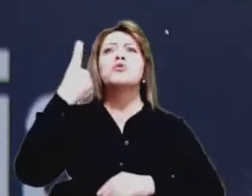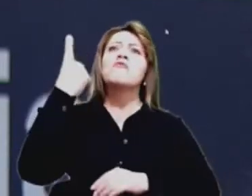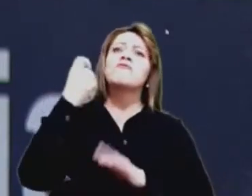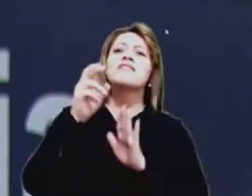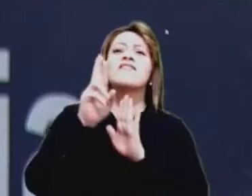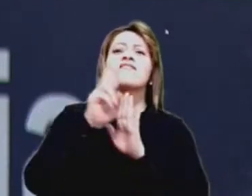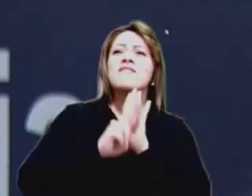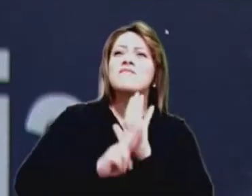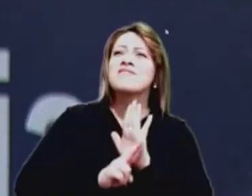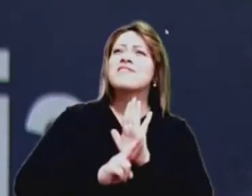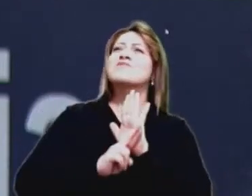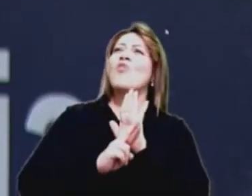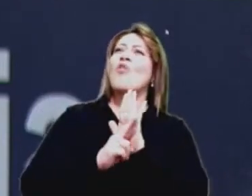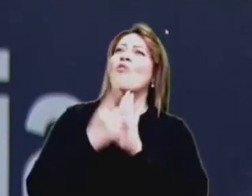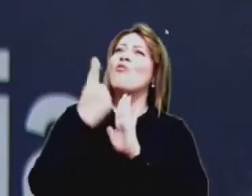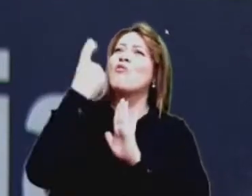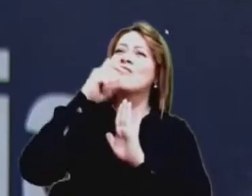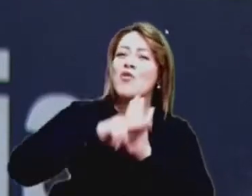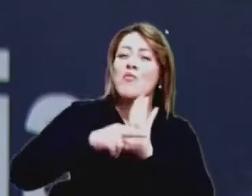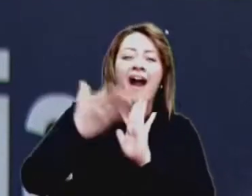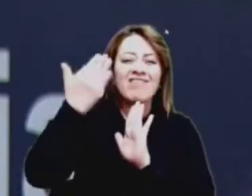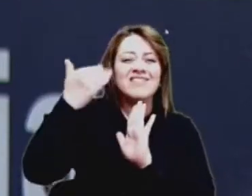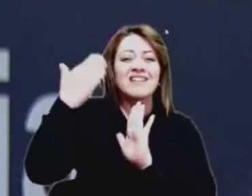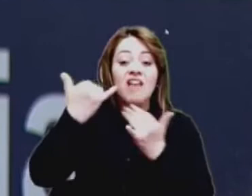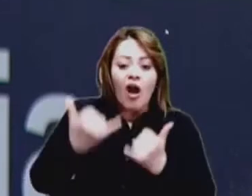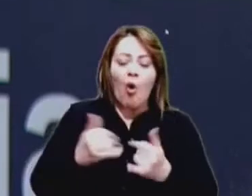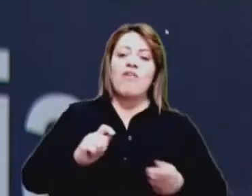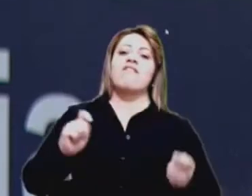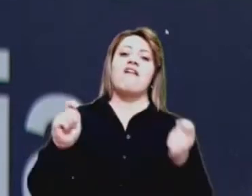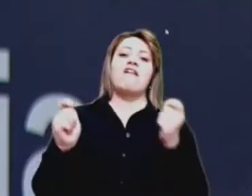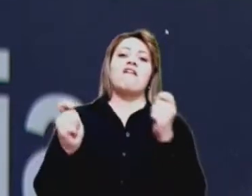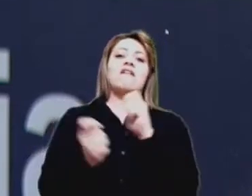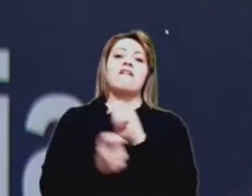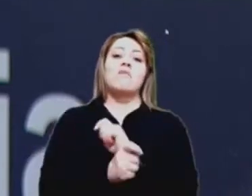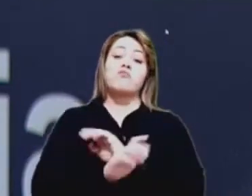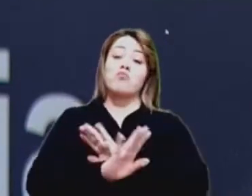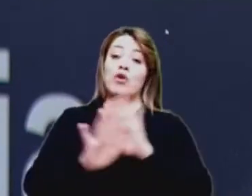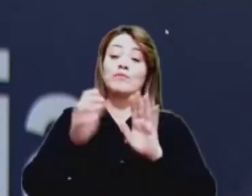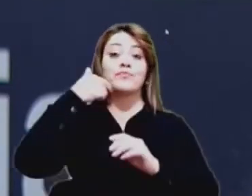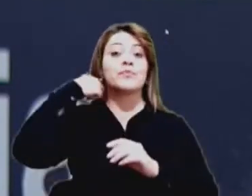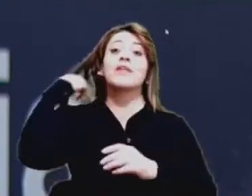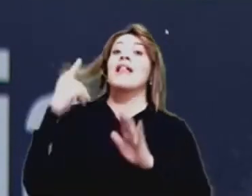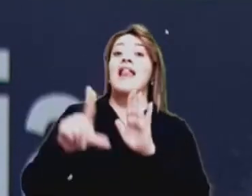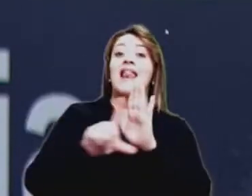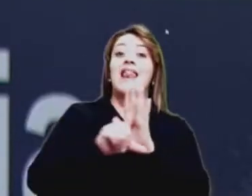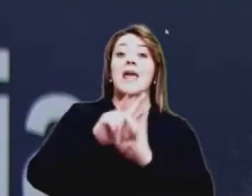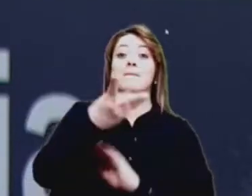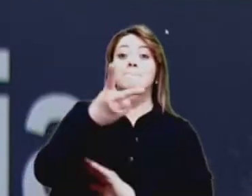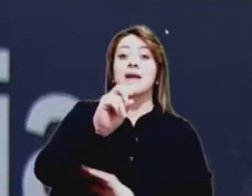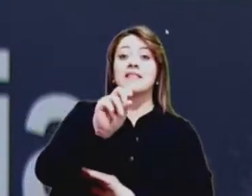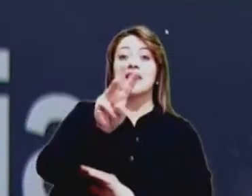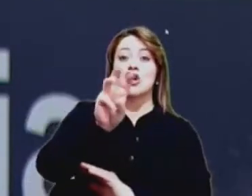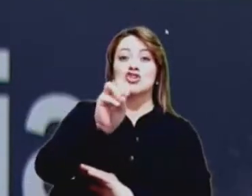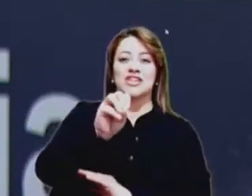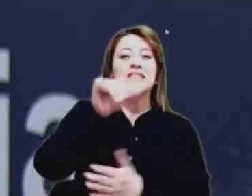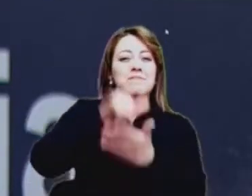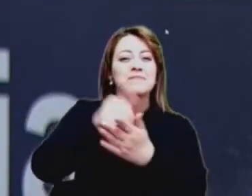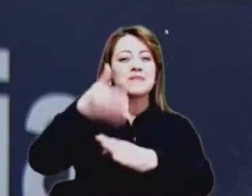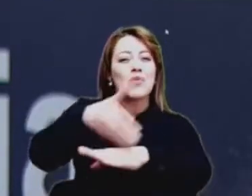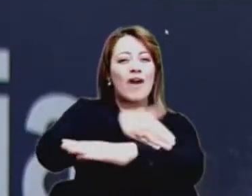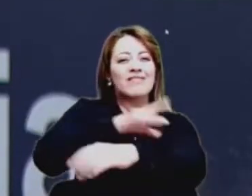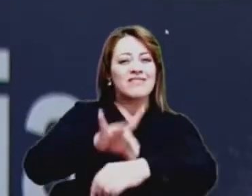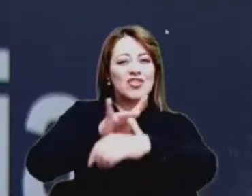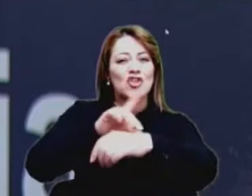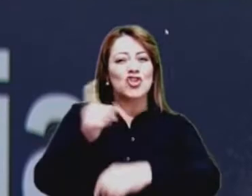de detalle en su procedimiento pero lo cierto es que con la ley 20 80 como dijo el doctor gonzález se